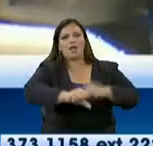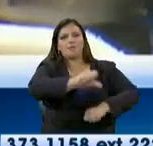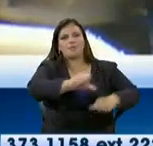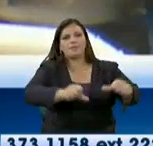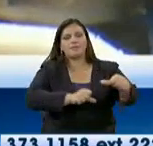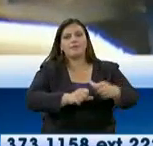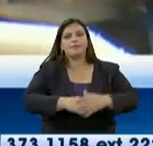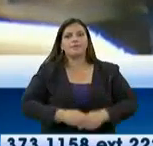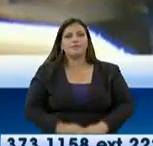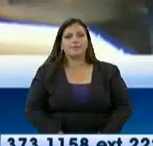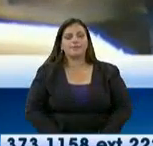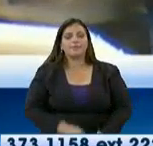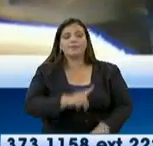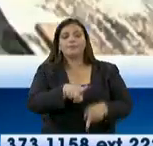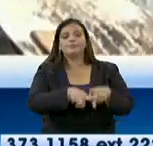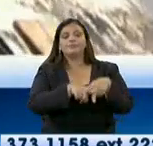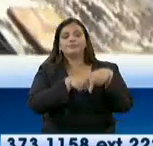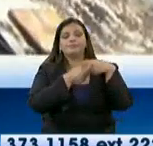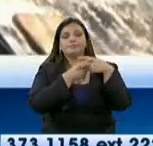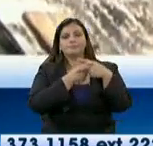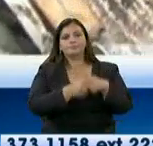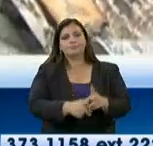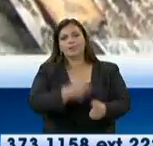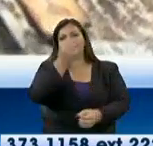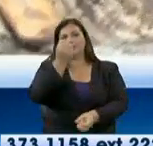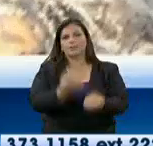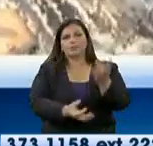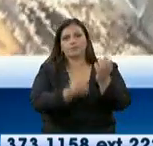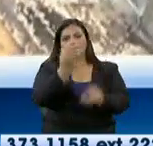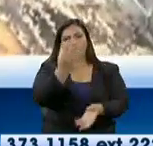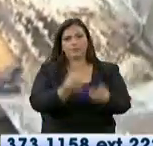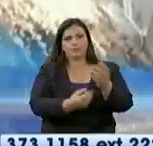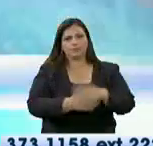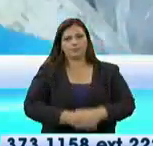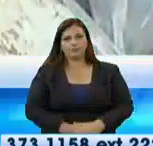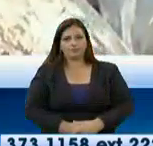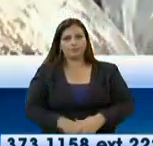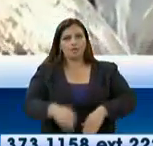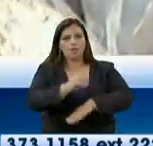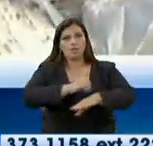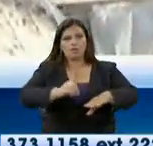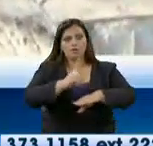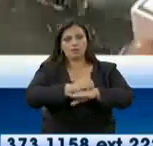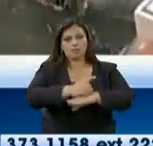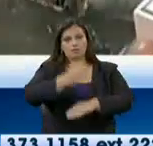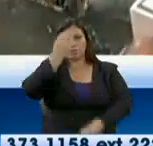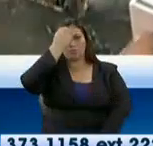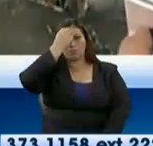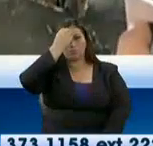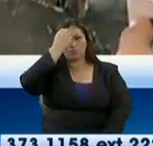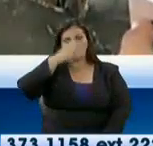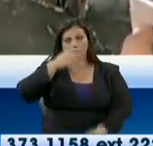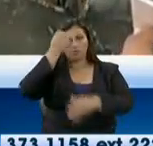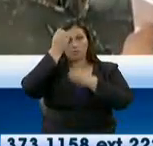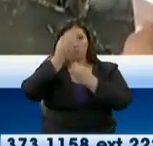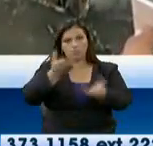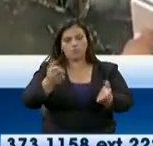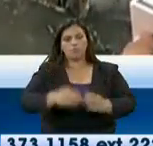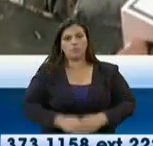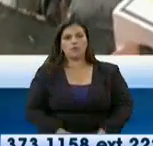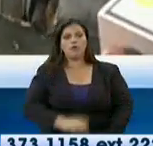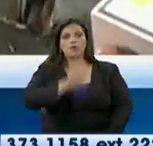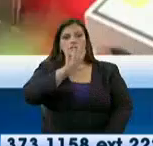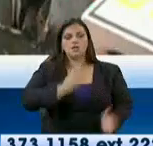El director del distrito Montesinaí del Ministerio de Educación dio a conocer las estructuras afectadas. De las 15 aulas, 5 se han consumido